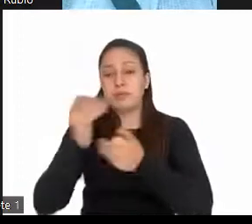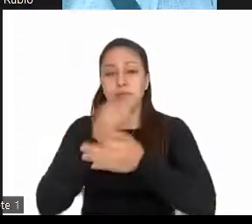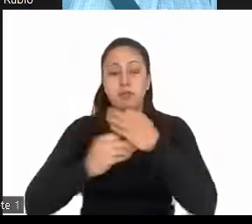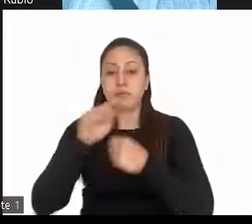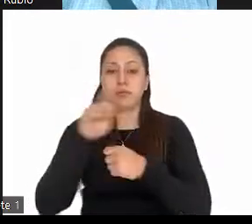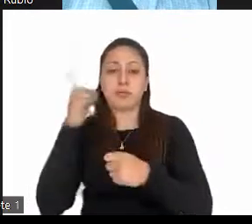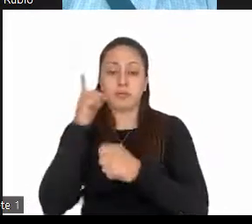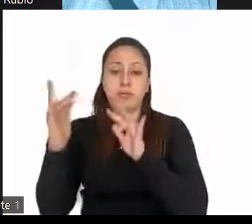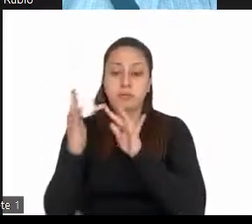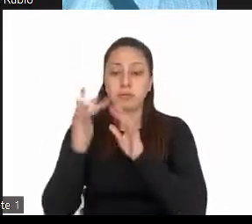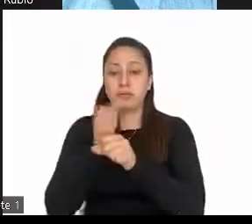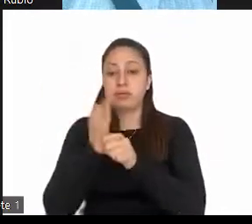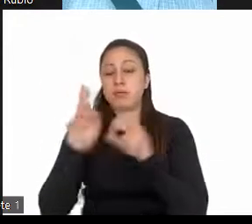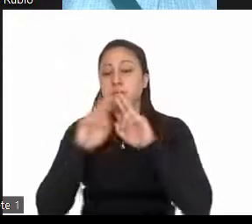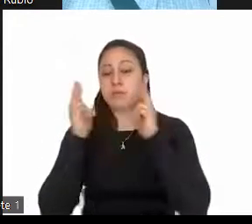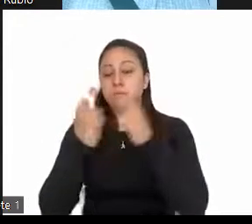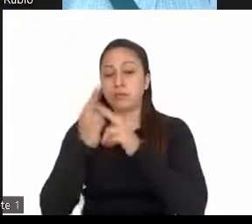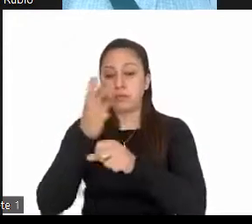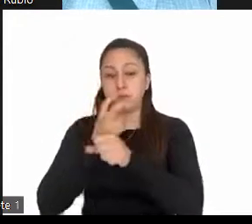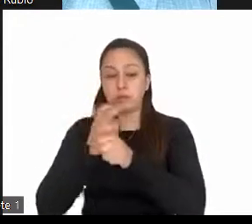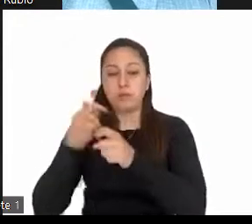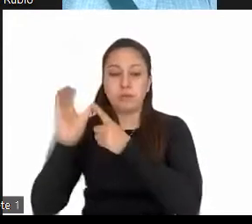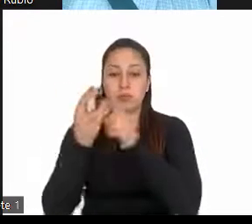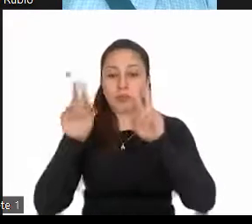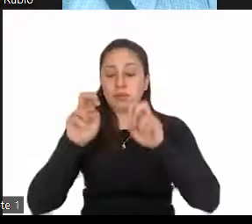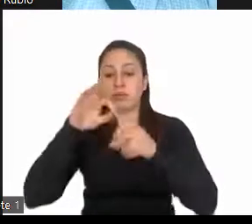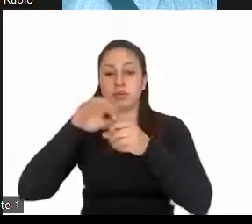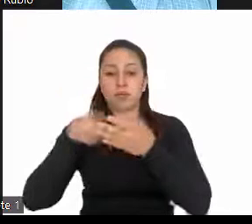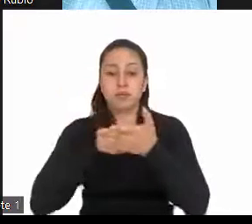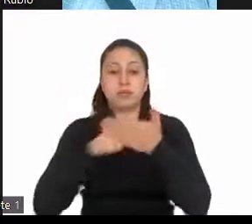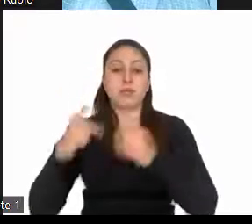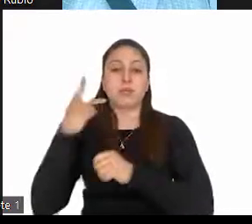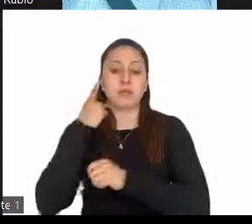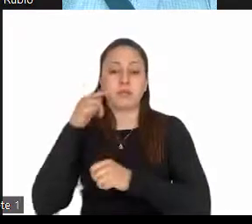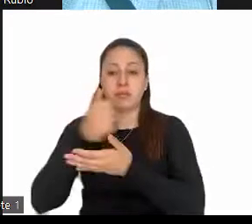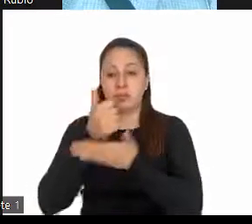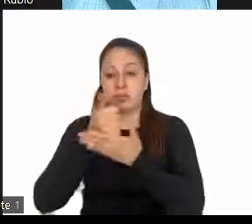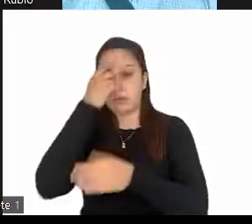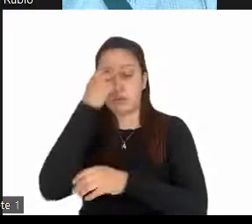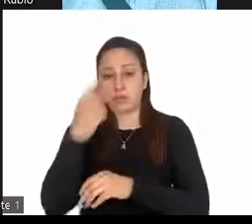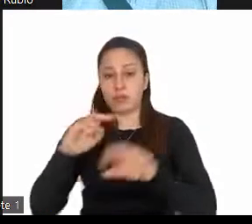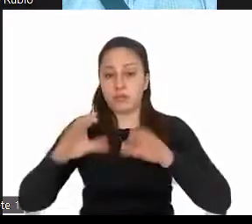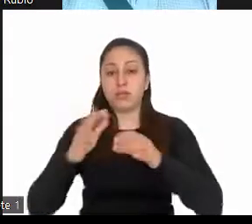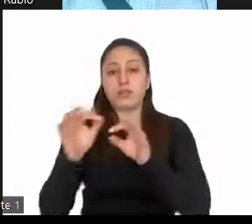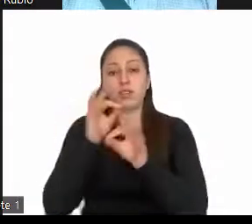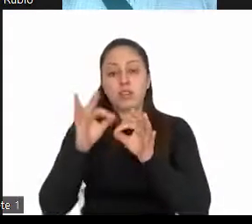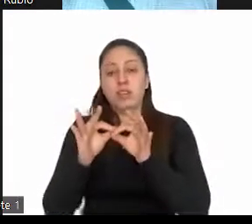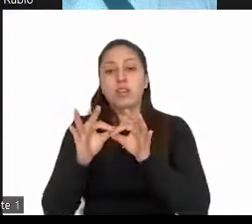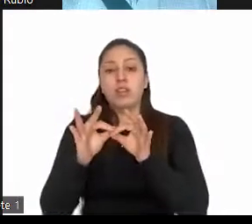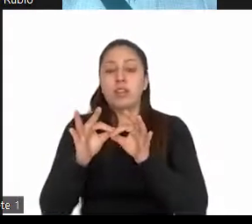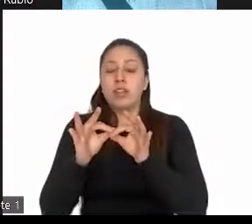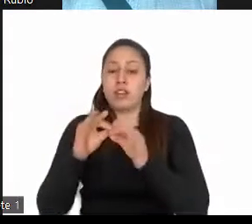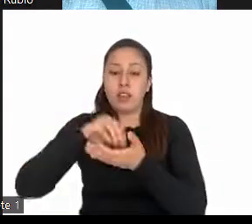Asuntos Político-Electorales del Congreso de la Ciudad de México, segunda legislatura, la cual se realiza en términos de lo dispuesto por el